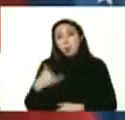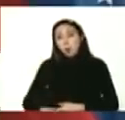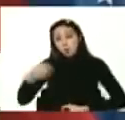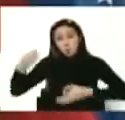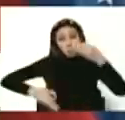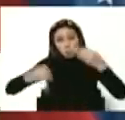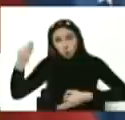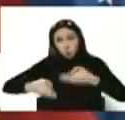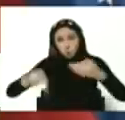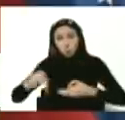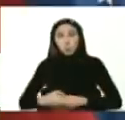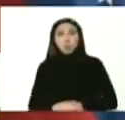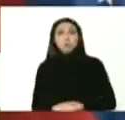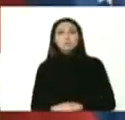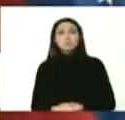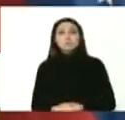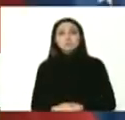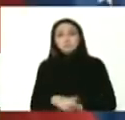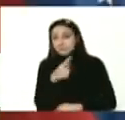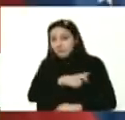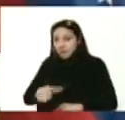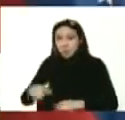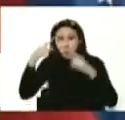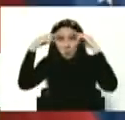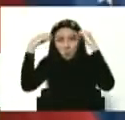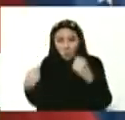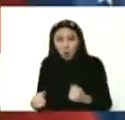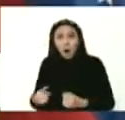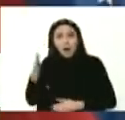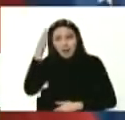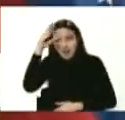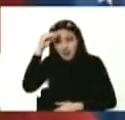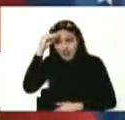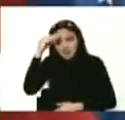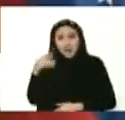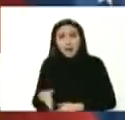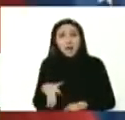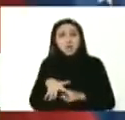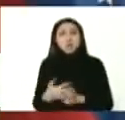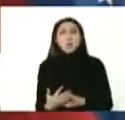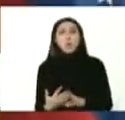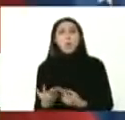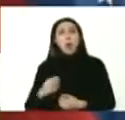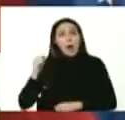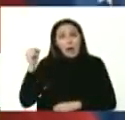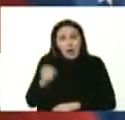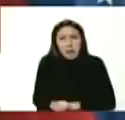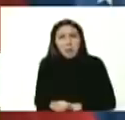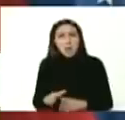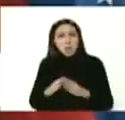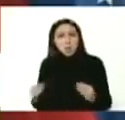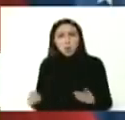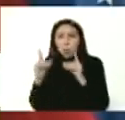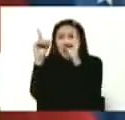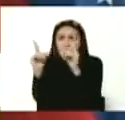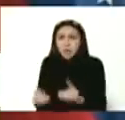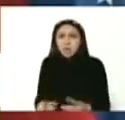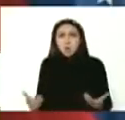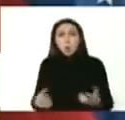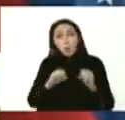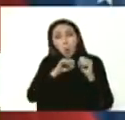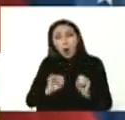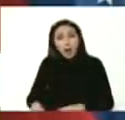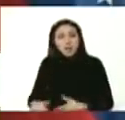probos que entienden este tipo de situación, aceptan lo que tienen que aceptar, el efecto suspensivo,